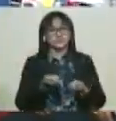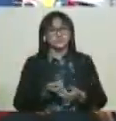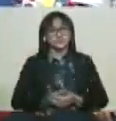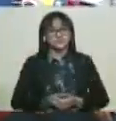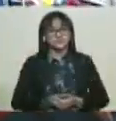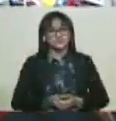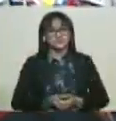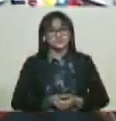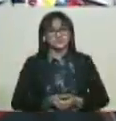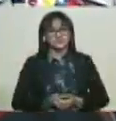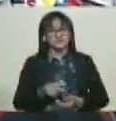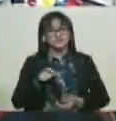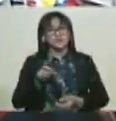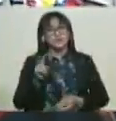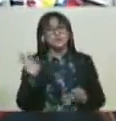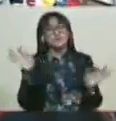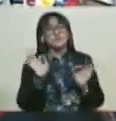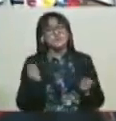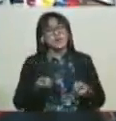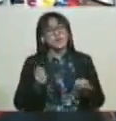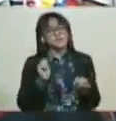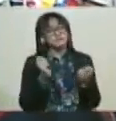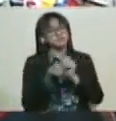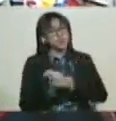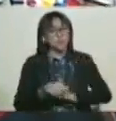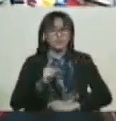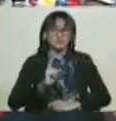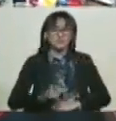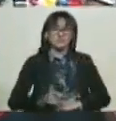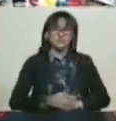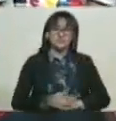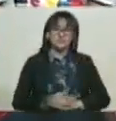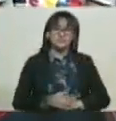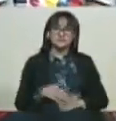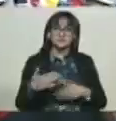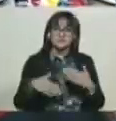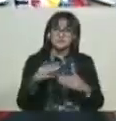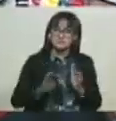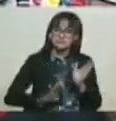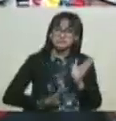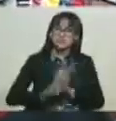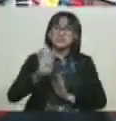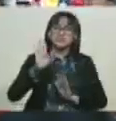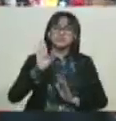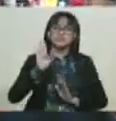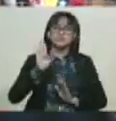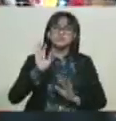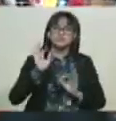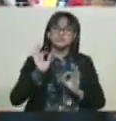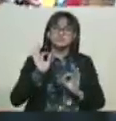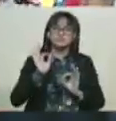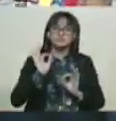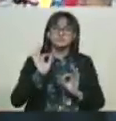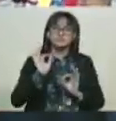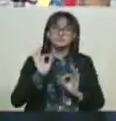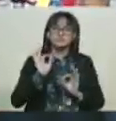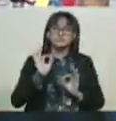necesitamos un nuevo modelo económico que genere prosperidad crecimiento